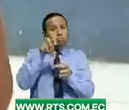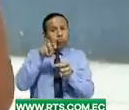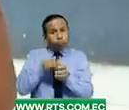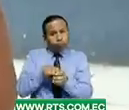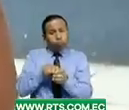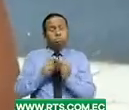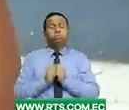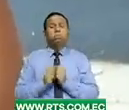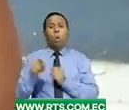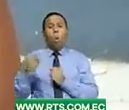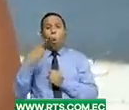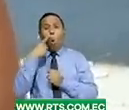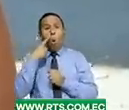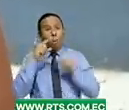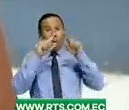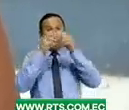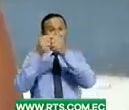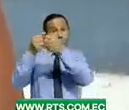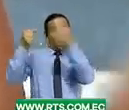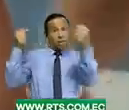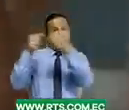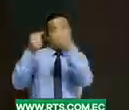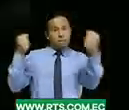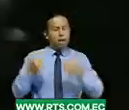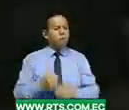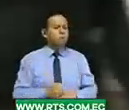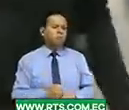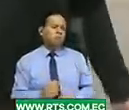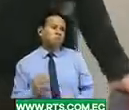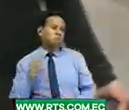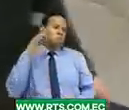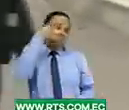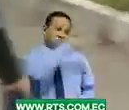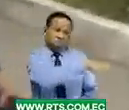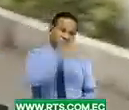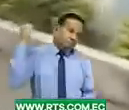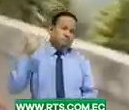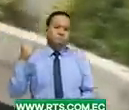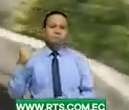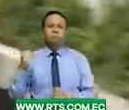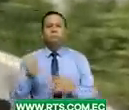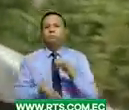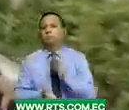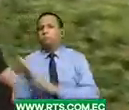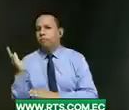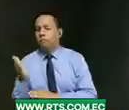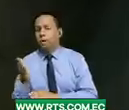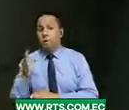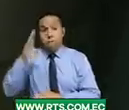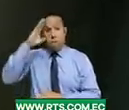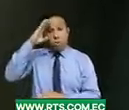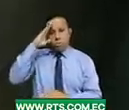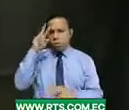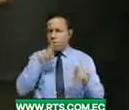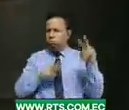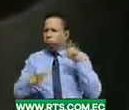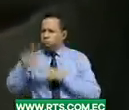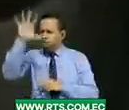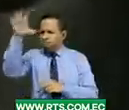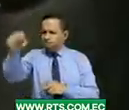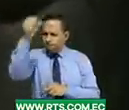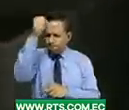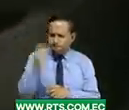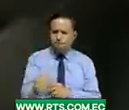tipo se abalanza por la ventana y me arranca el celular. La policía lo capturó con las evidencias, los celulares que se había